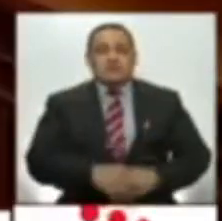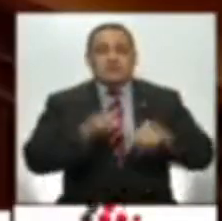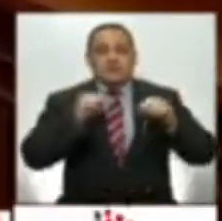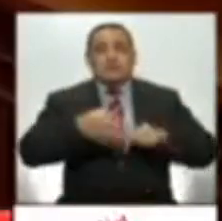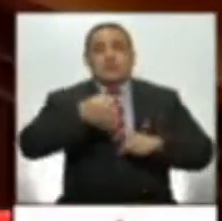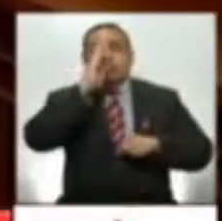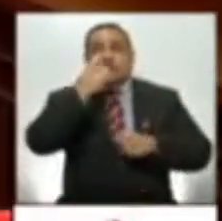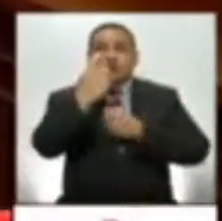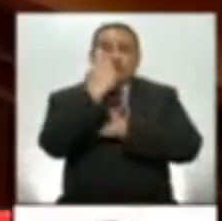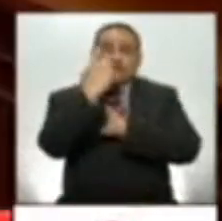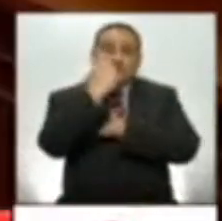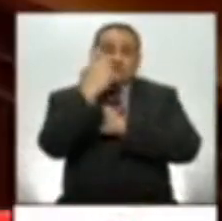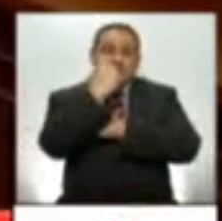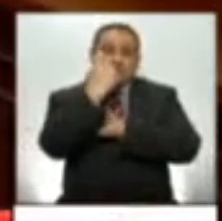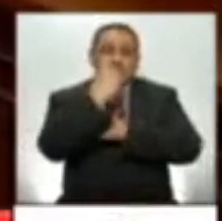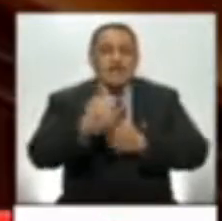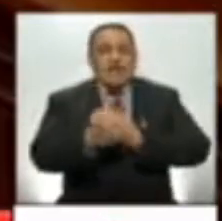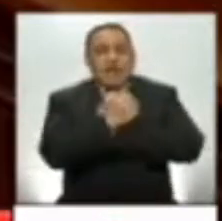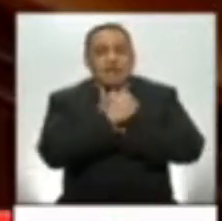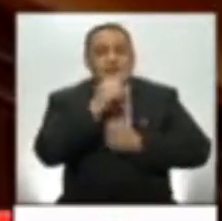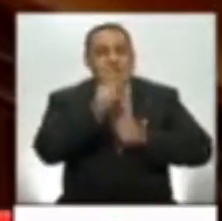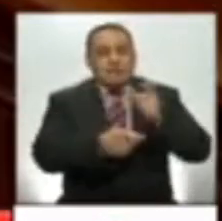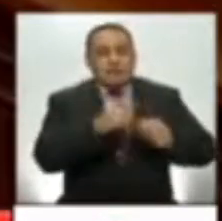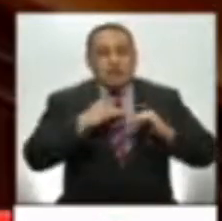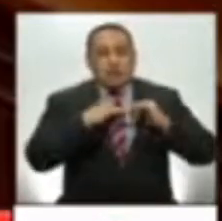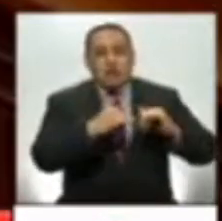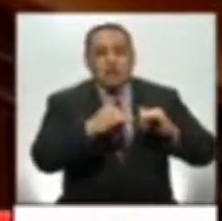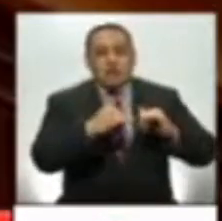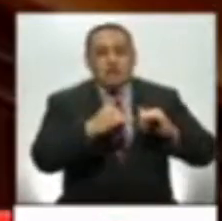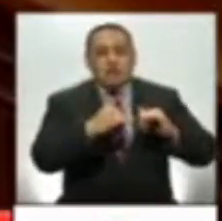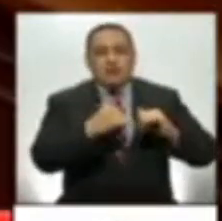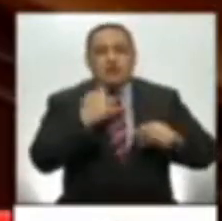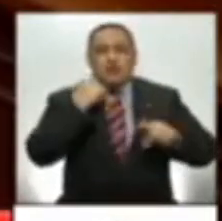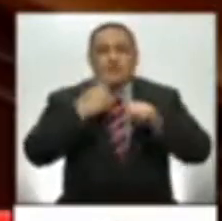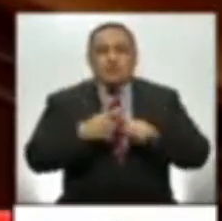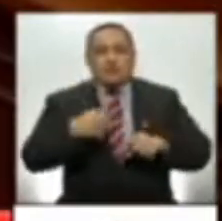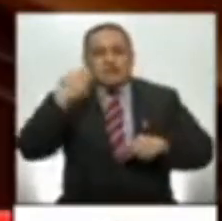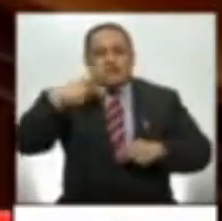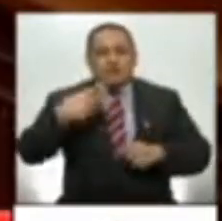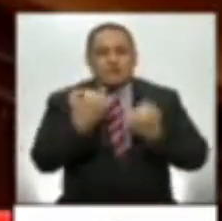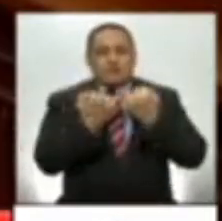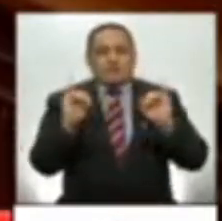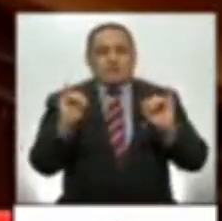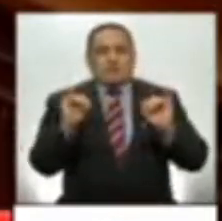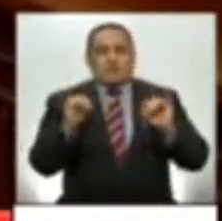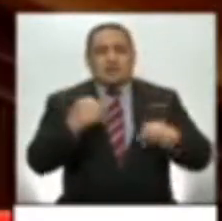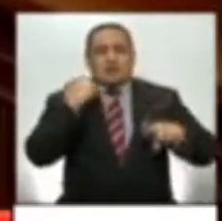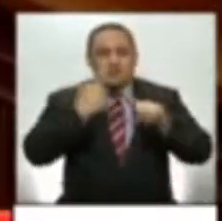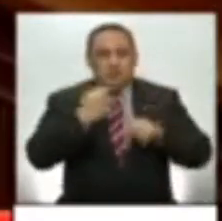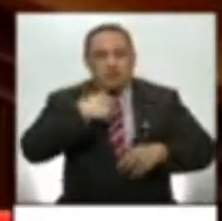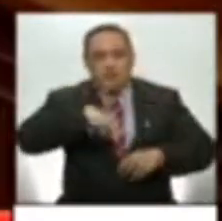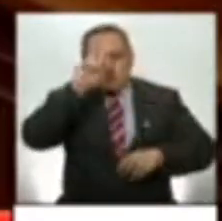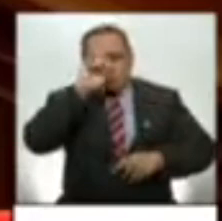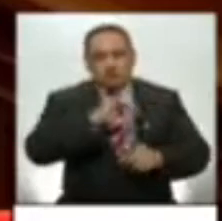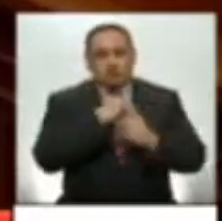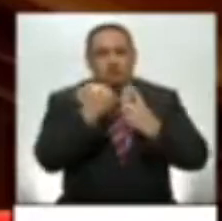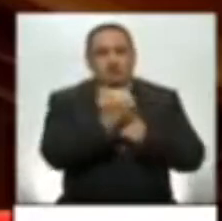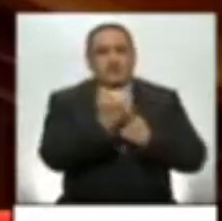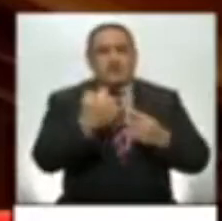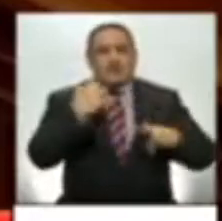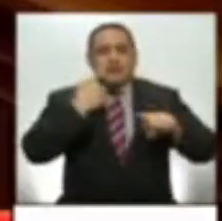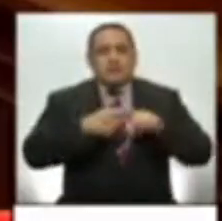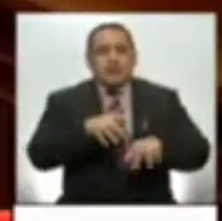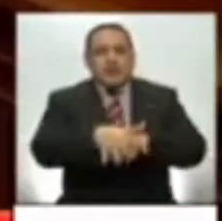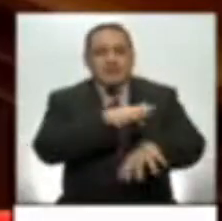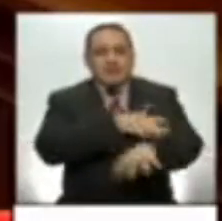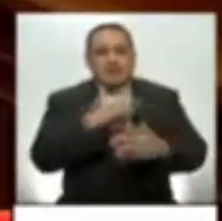el Dios que nos enseña a amar a nuestro prójimo como a nosotros mismos, por la segunda independencia, por la patria socialista y por la